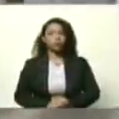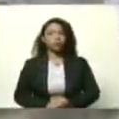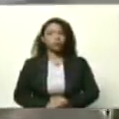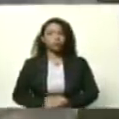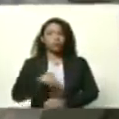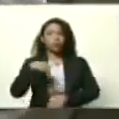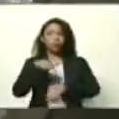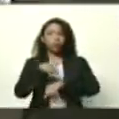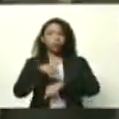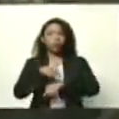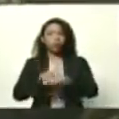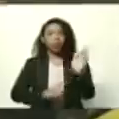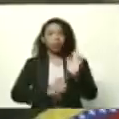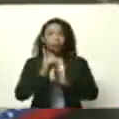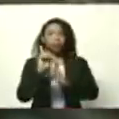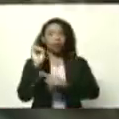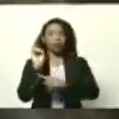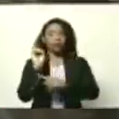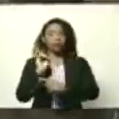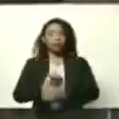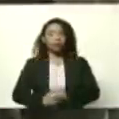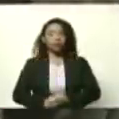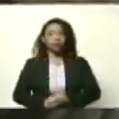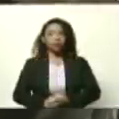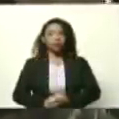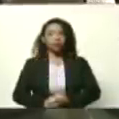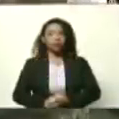Momento se desarrolla precisamente